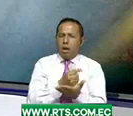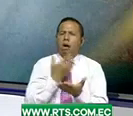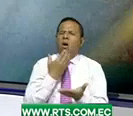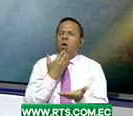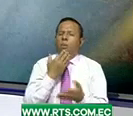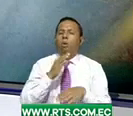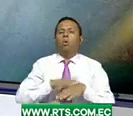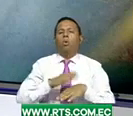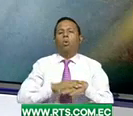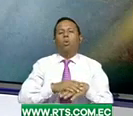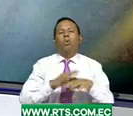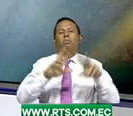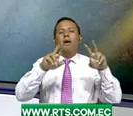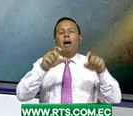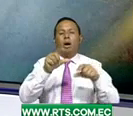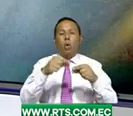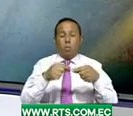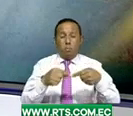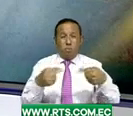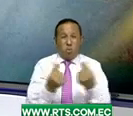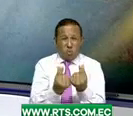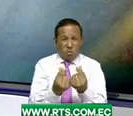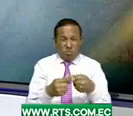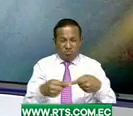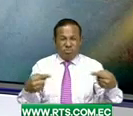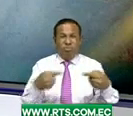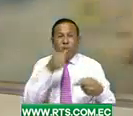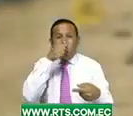droga habría derivado en este acto violento.